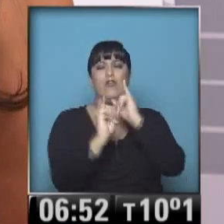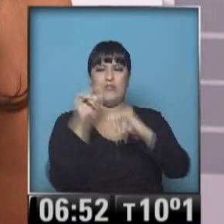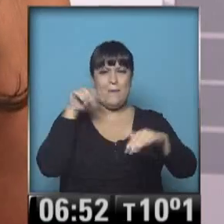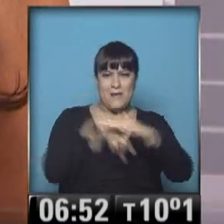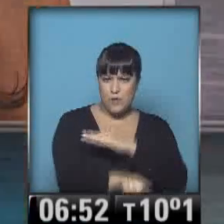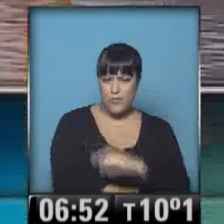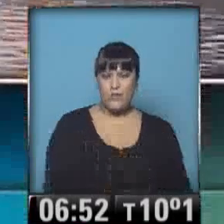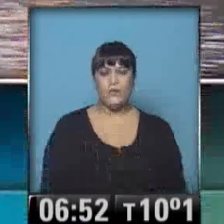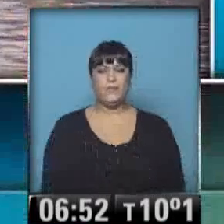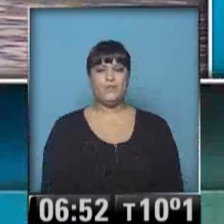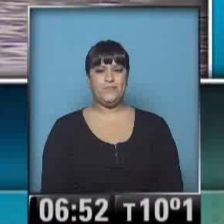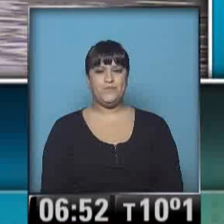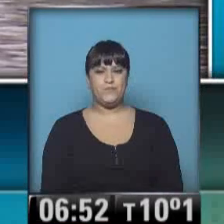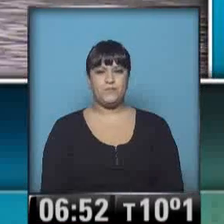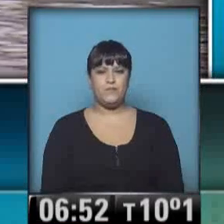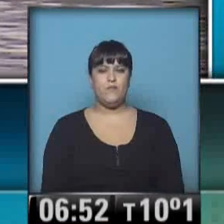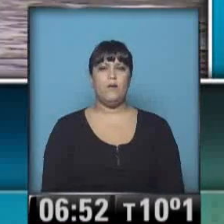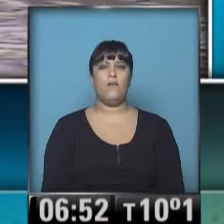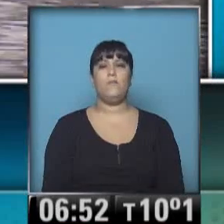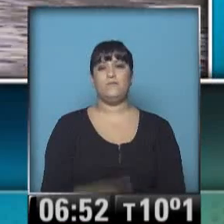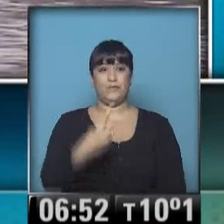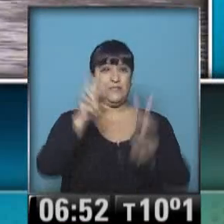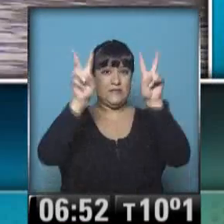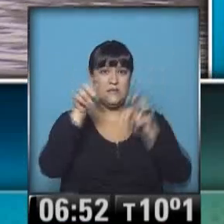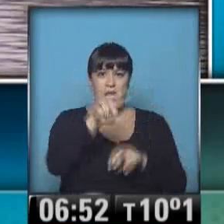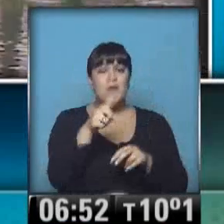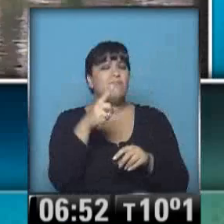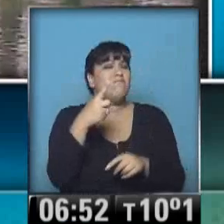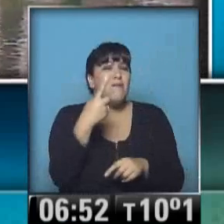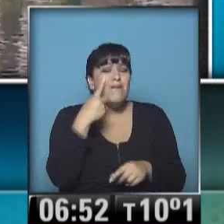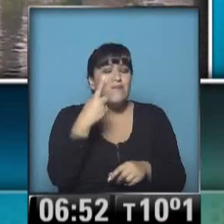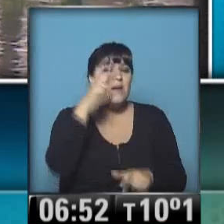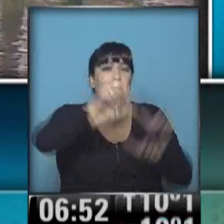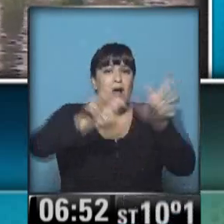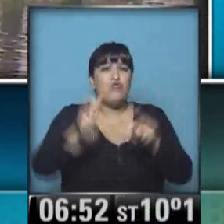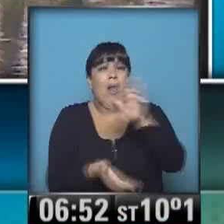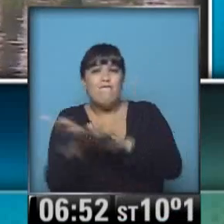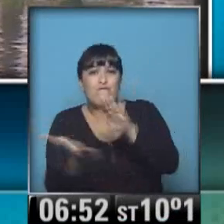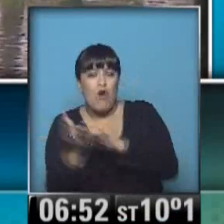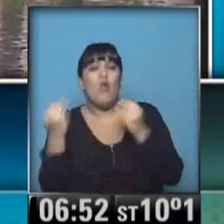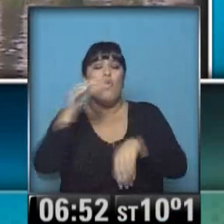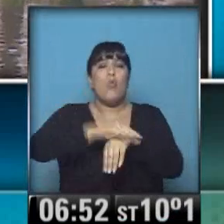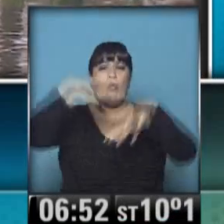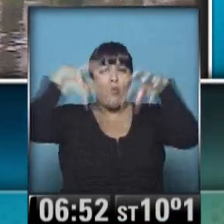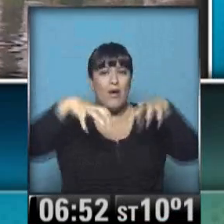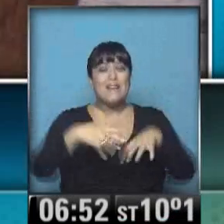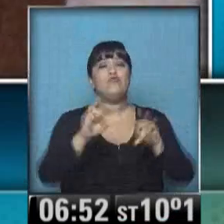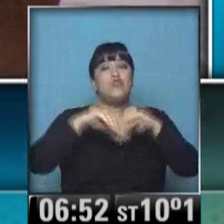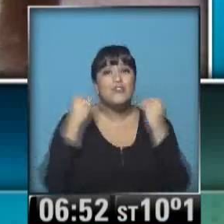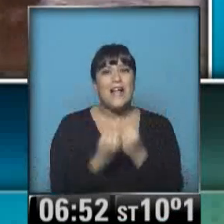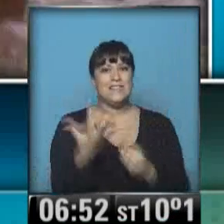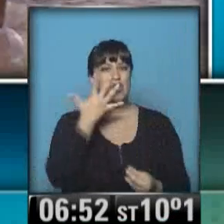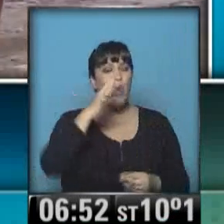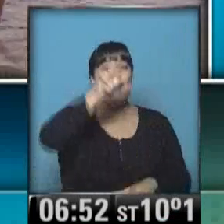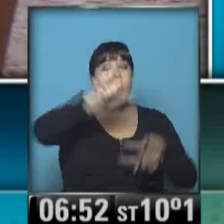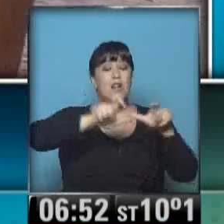televisión pública. Uno de ellos, bueno, hay miles de evacuados por el temporal. 5.200 personas